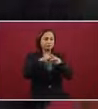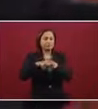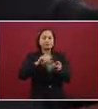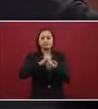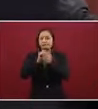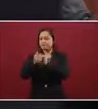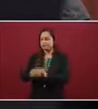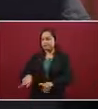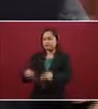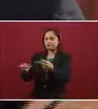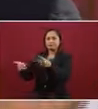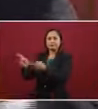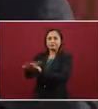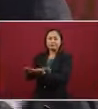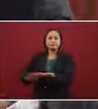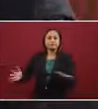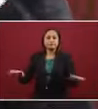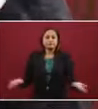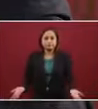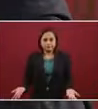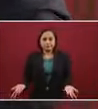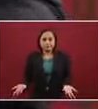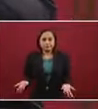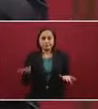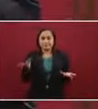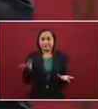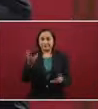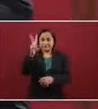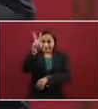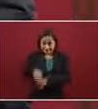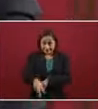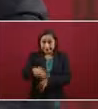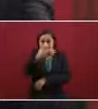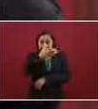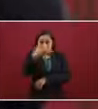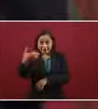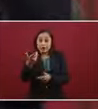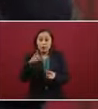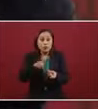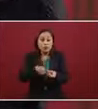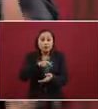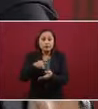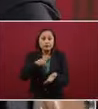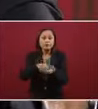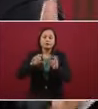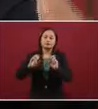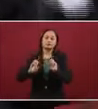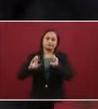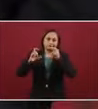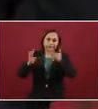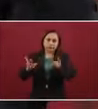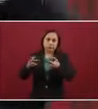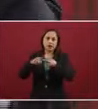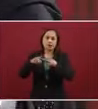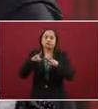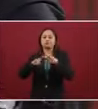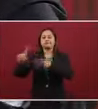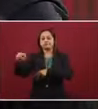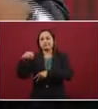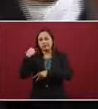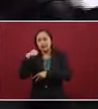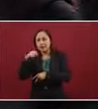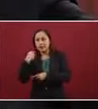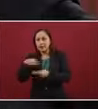pasa en el campo, bueno, en Chiapas, en Tabasco,